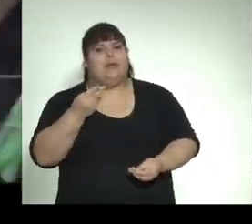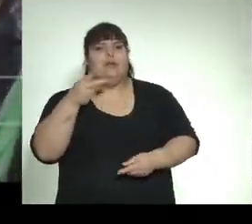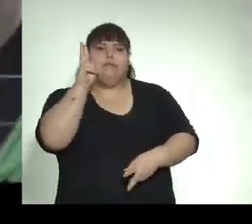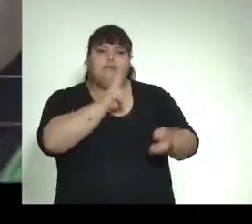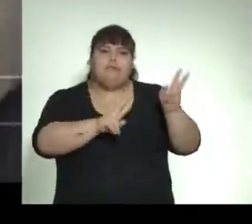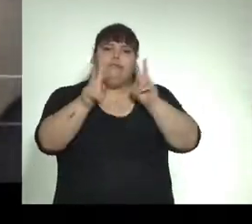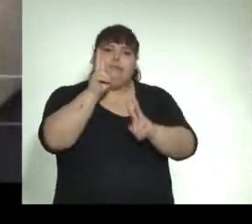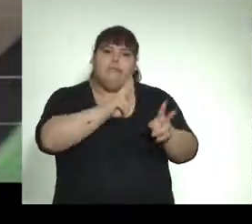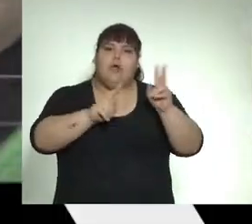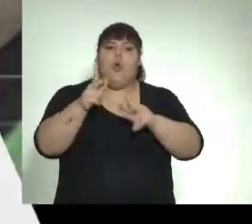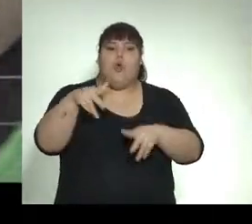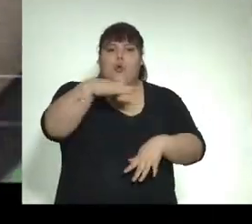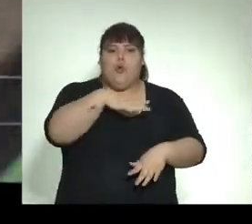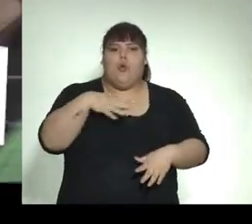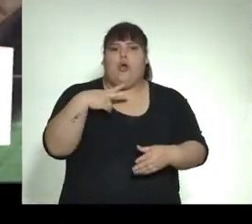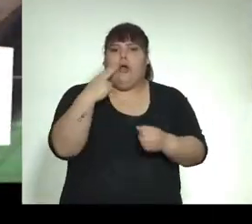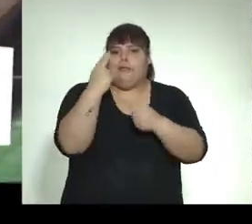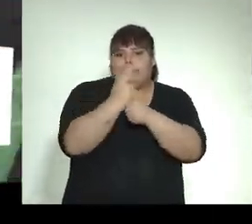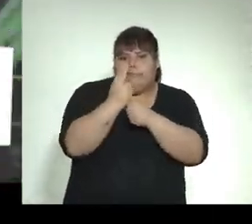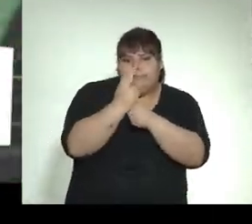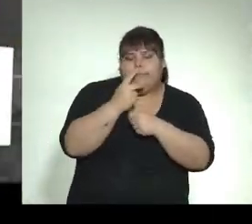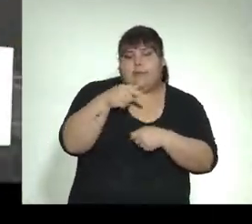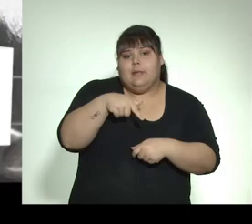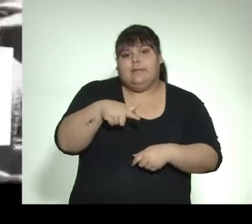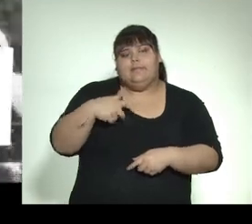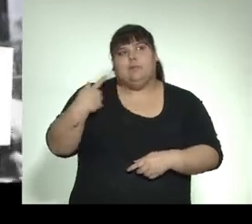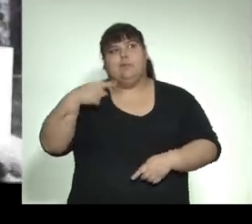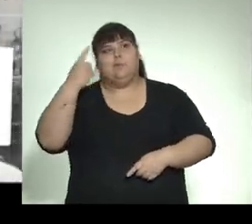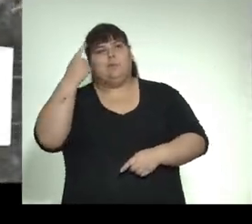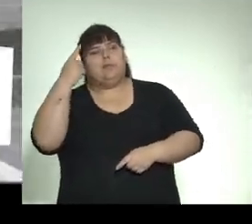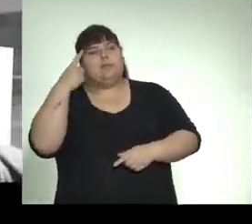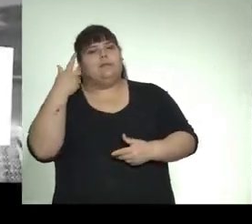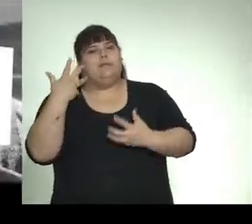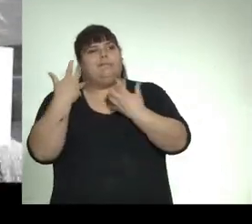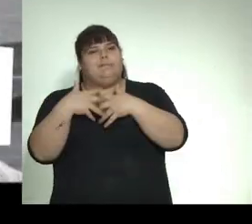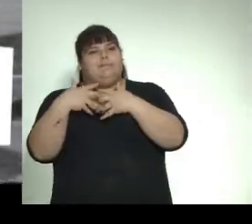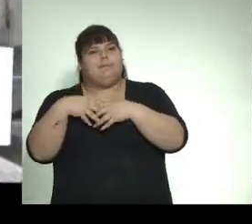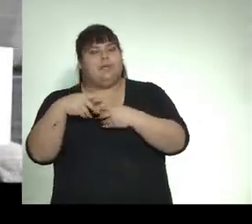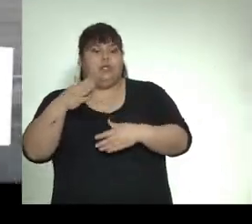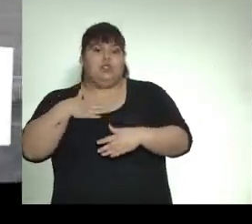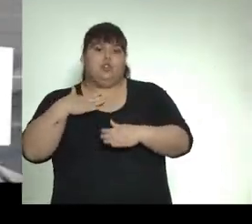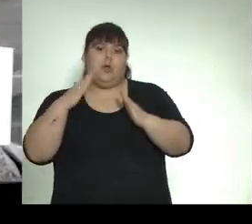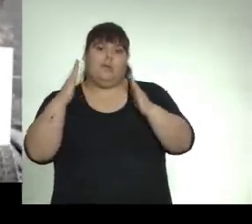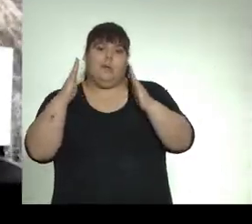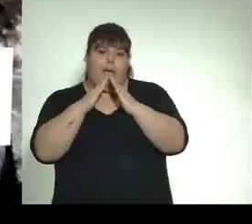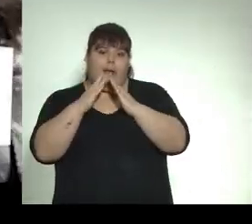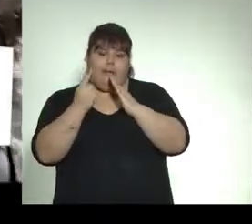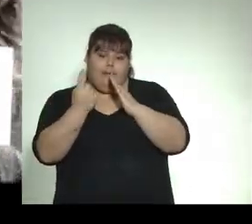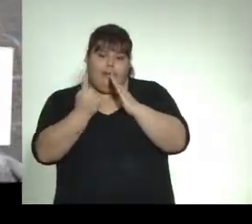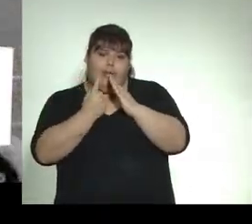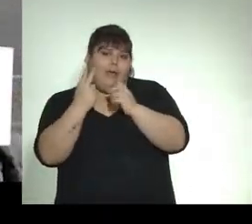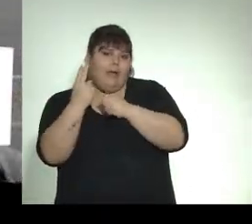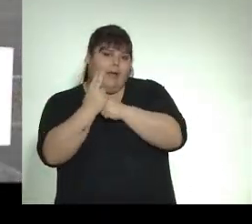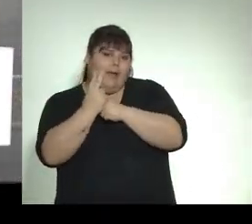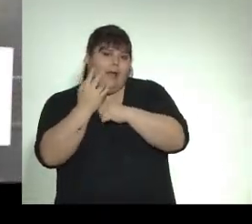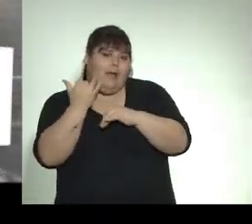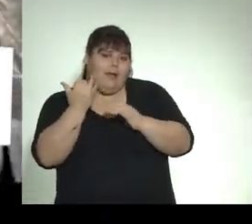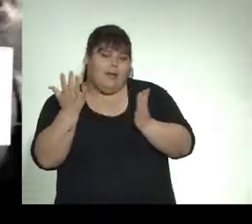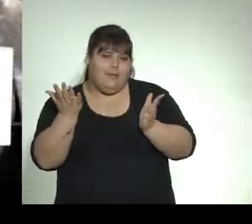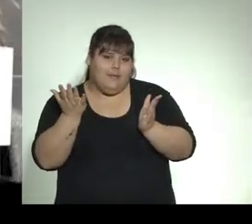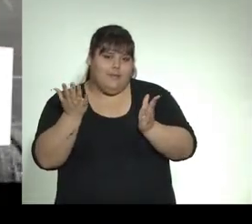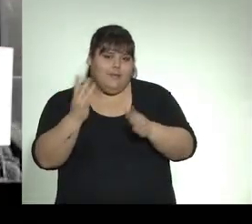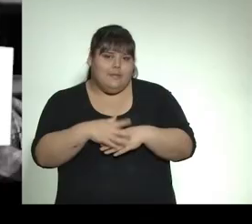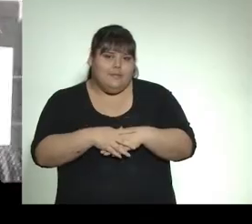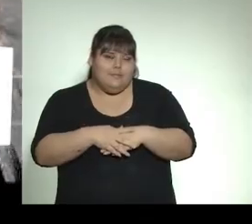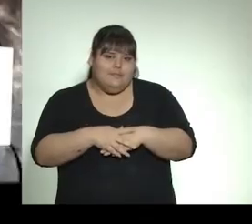a buscar refugio. ¿Sí? Uno por ahí se pone a pensar, yo tengo el refugio de mi hogar, de mi